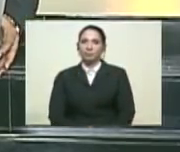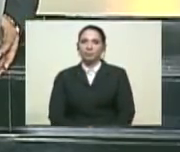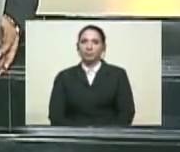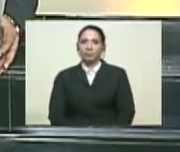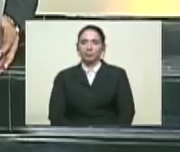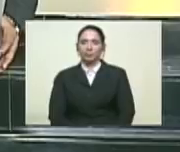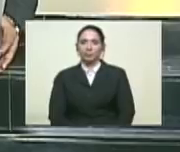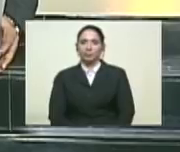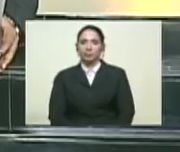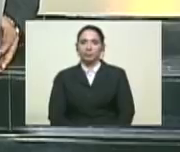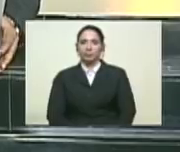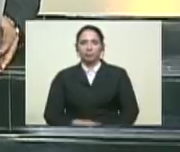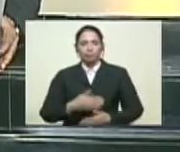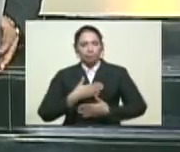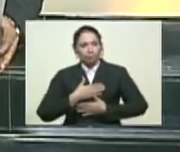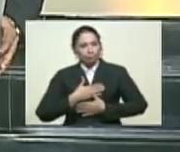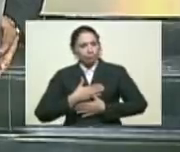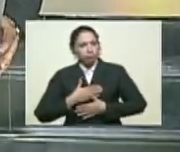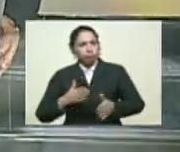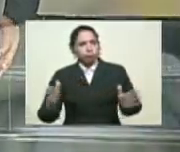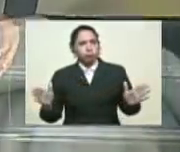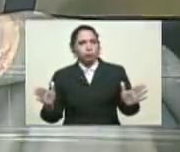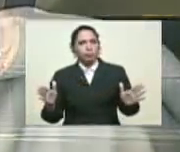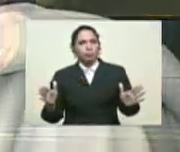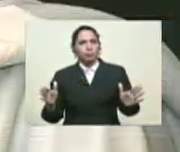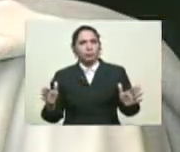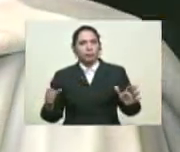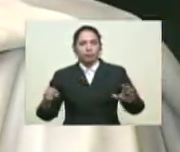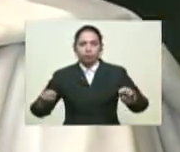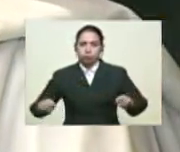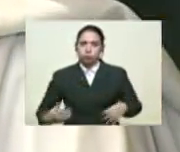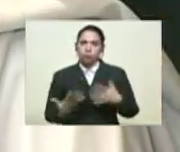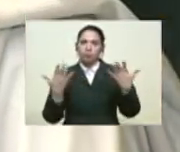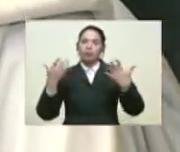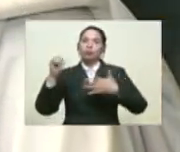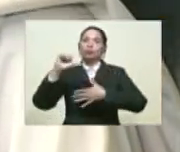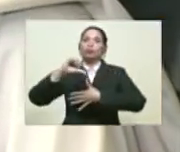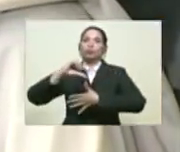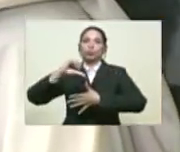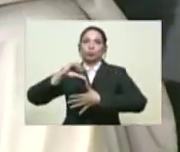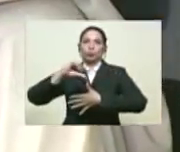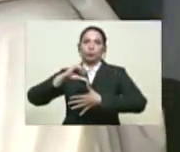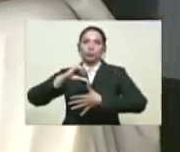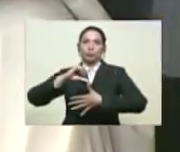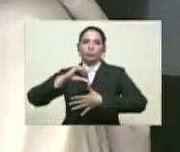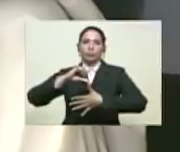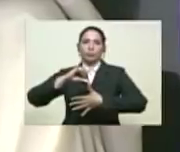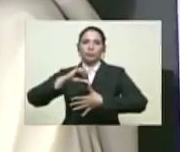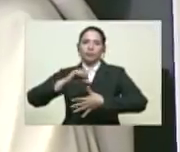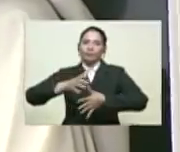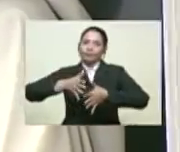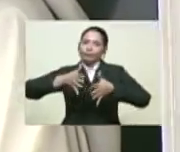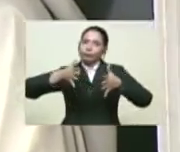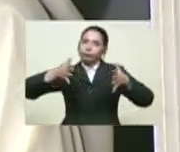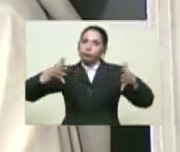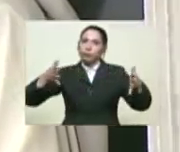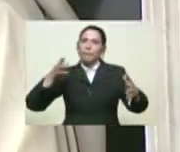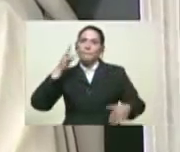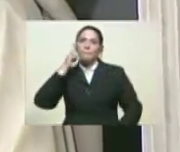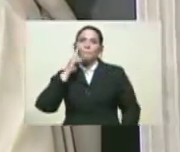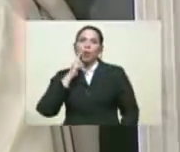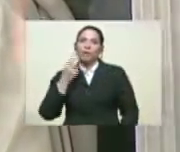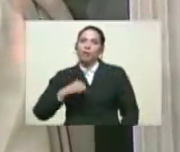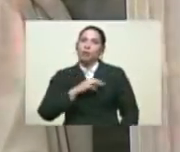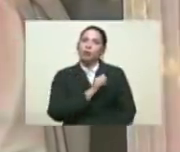Y la inmensa causa de la emancipación suramericana de ese gigante Simón Bolívar y de su